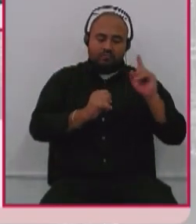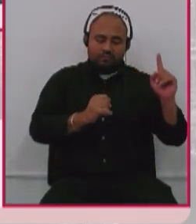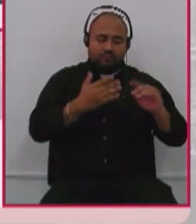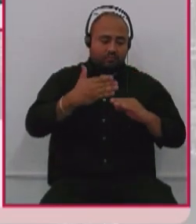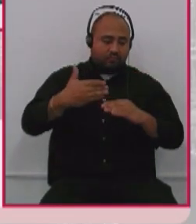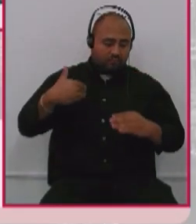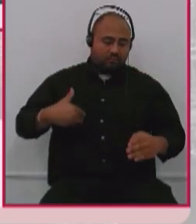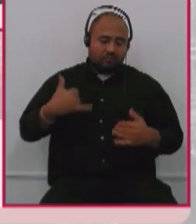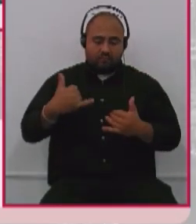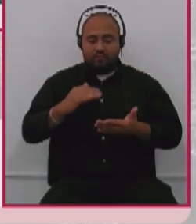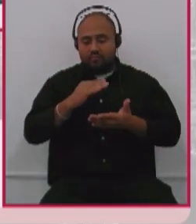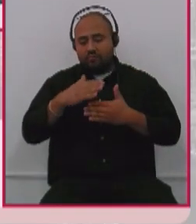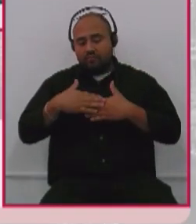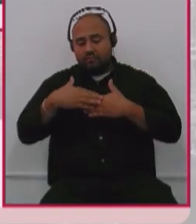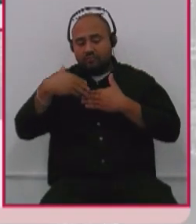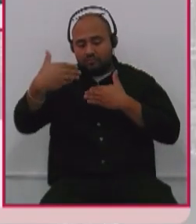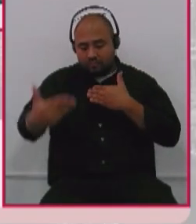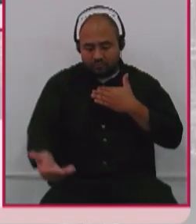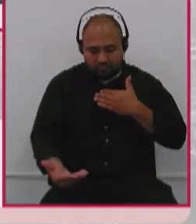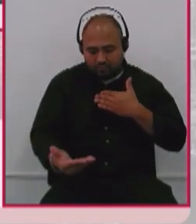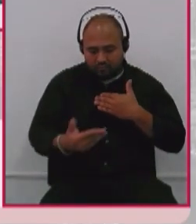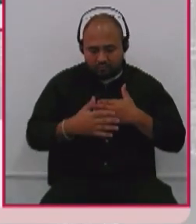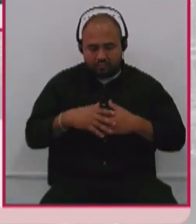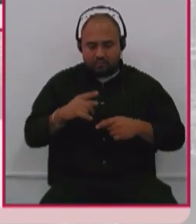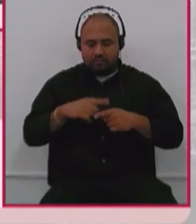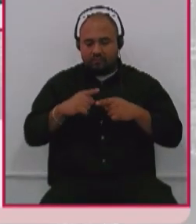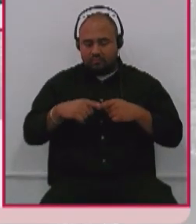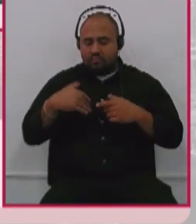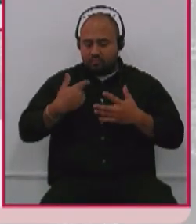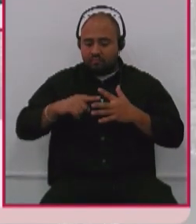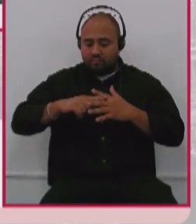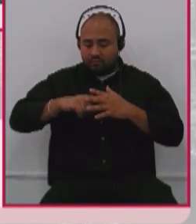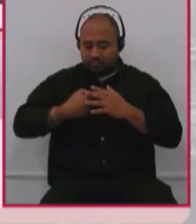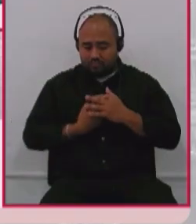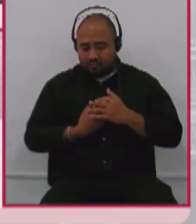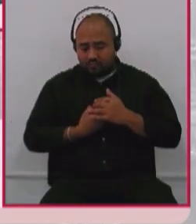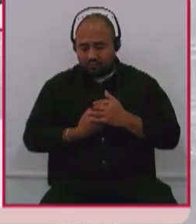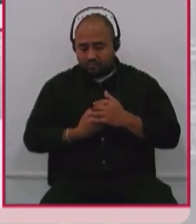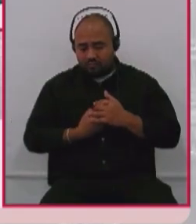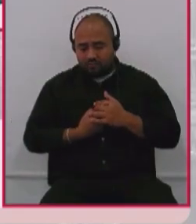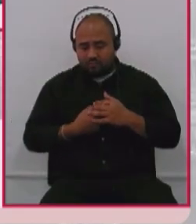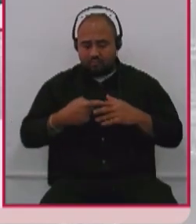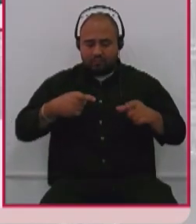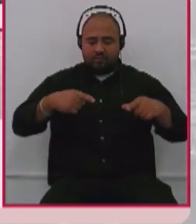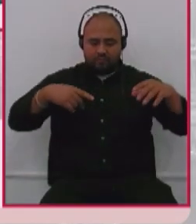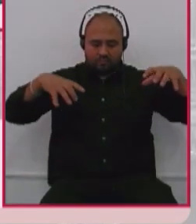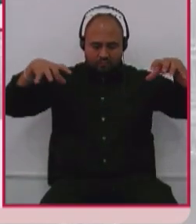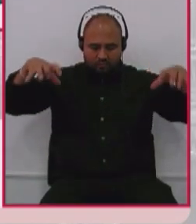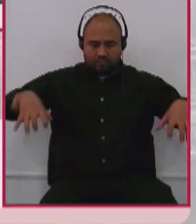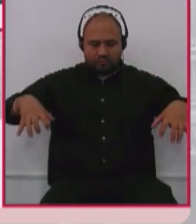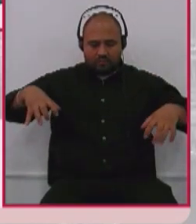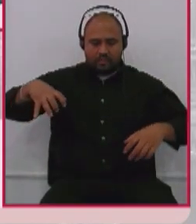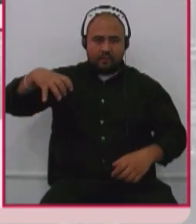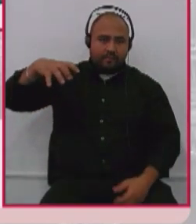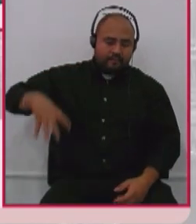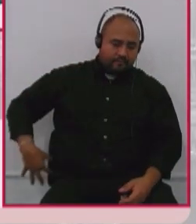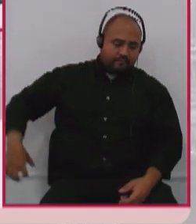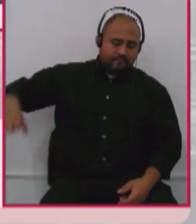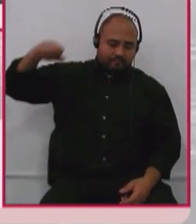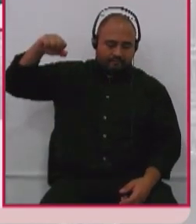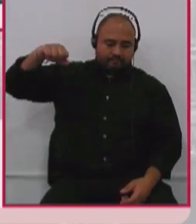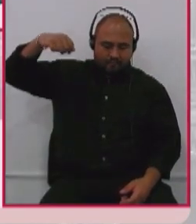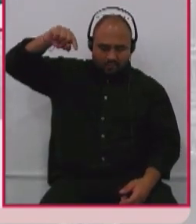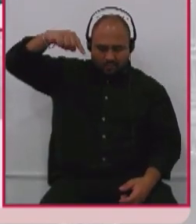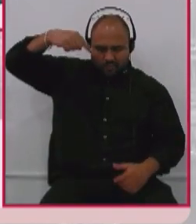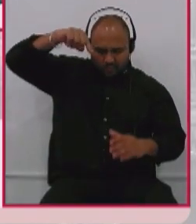zonas. Con esto nos permitía iniciar ya la inyección de las partes profundas mientras terminábamos